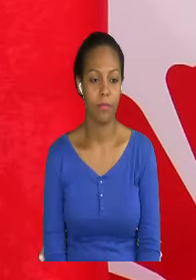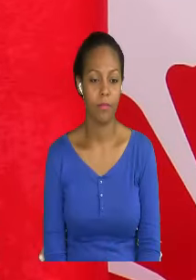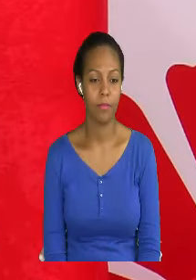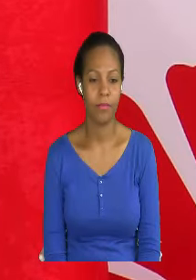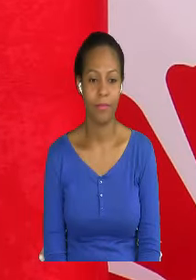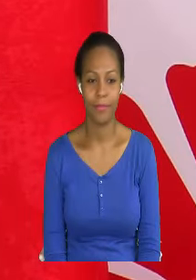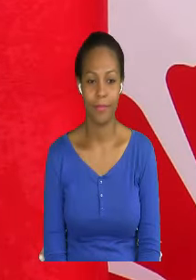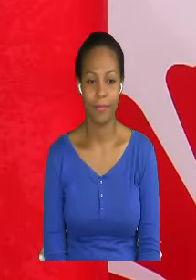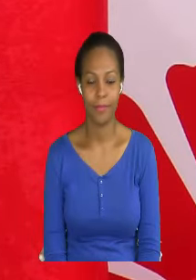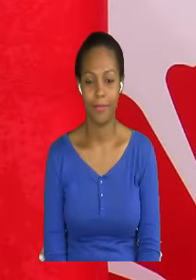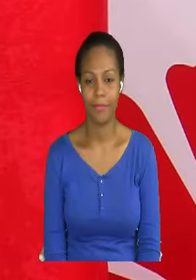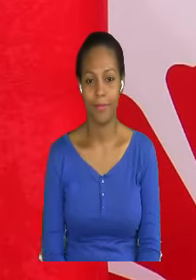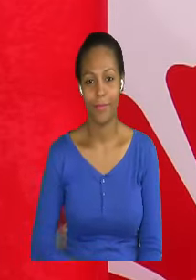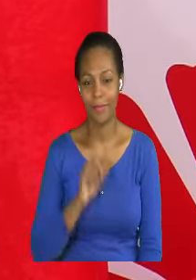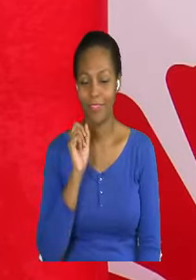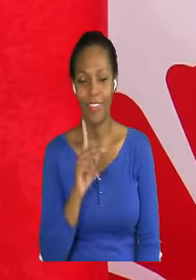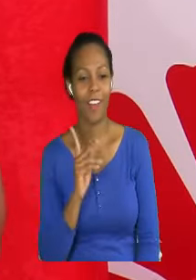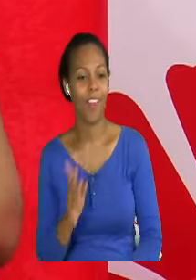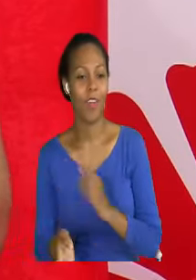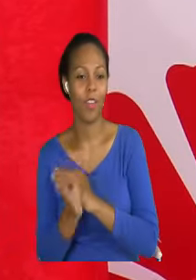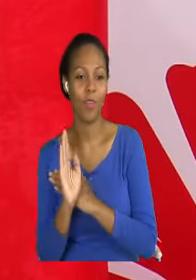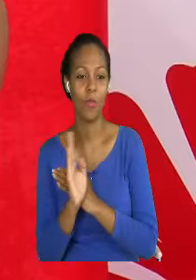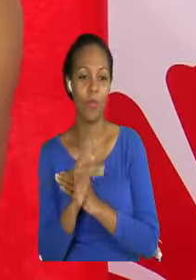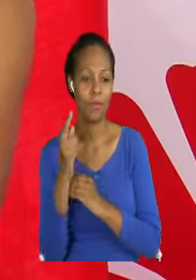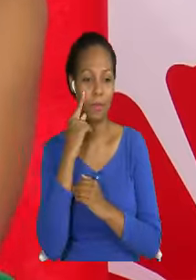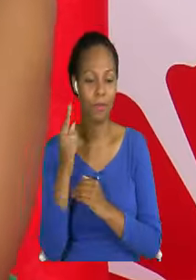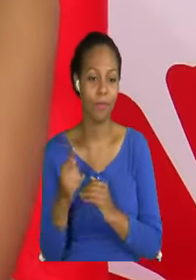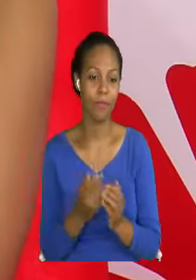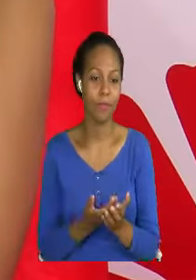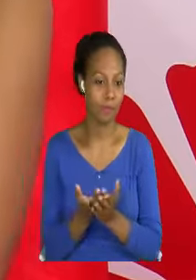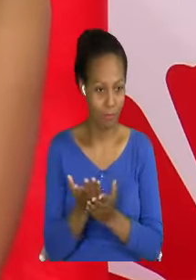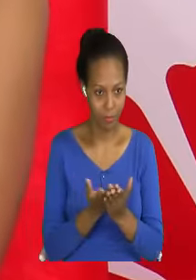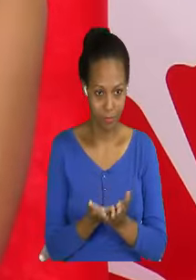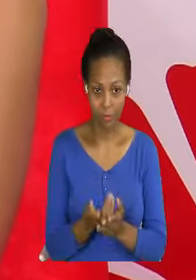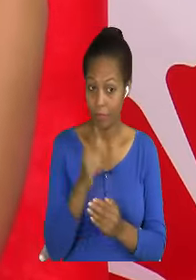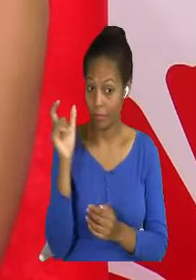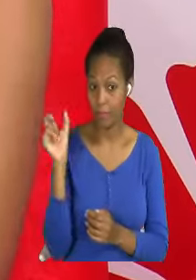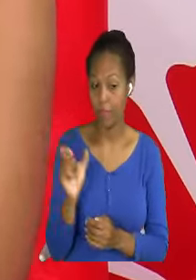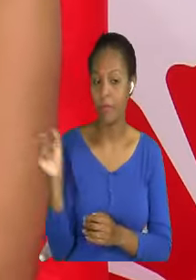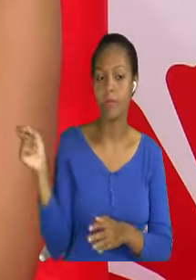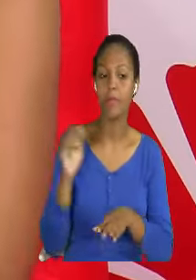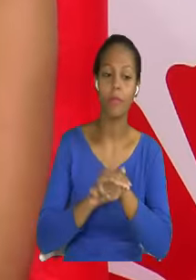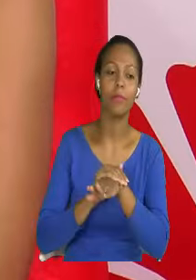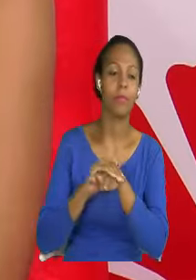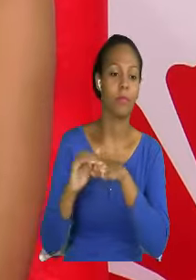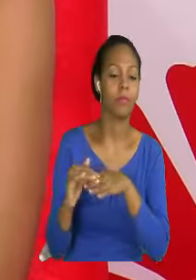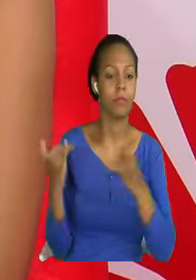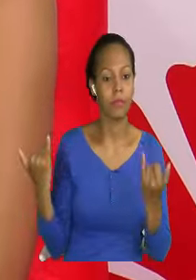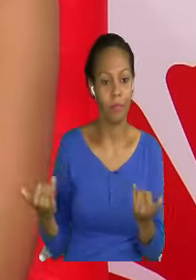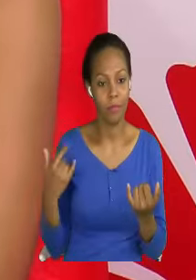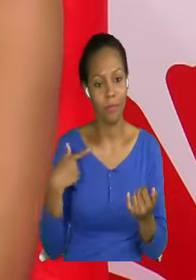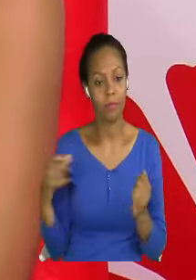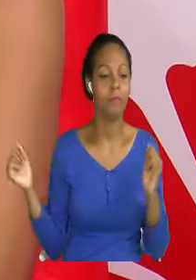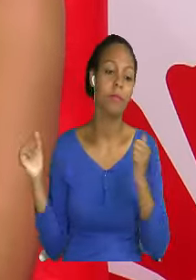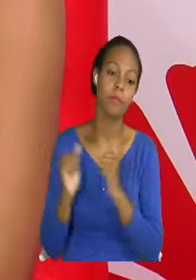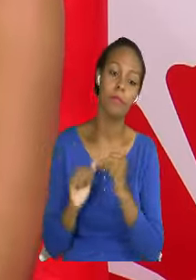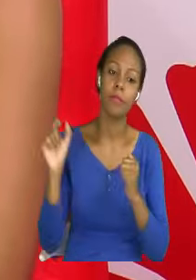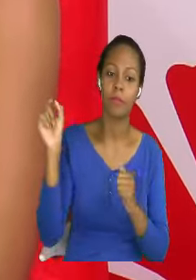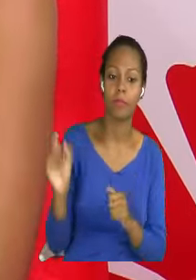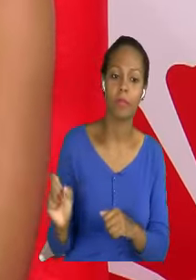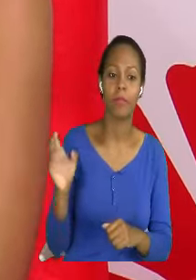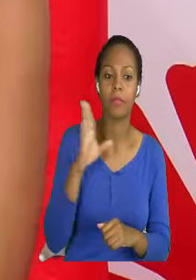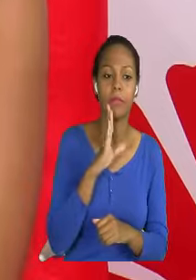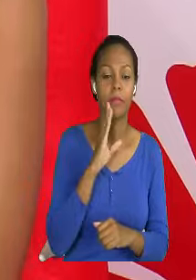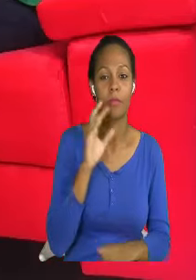Hola, y aquí seguimos con el mejor contenido y los mejores invitados. Y ahorita en este momento yo me encuentro con Dairo Restrepo y es un